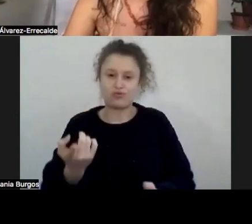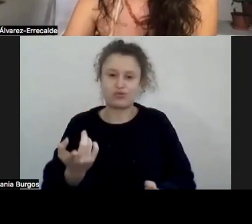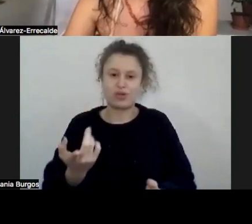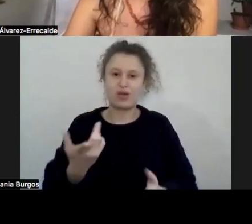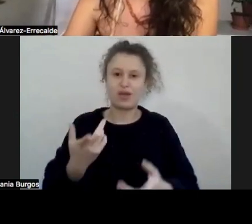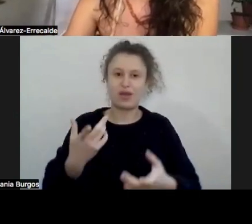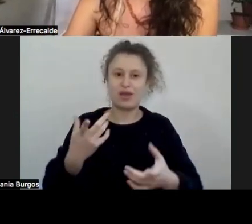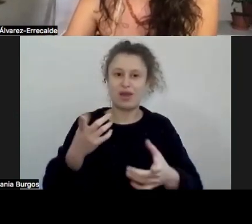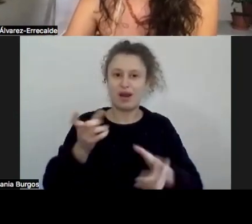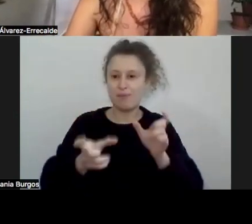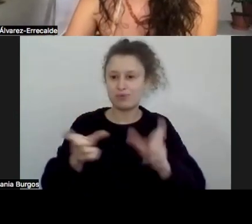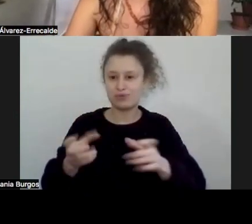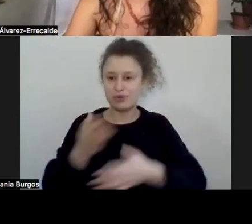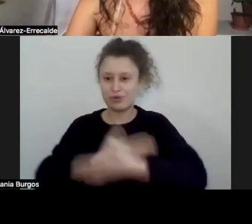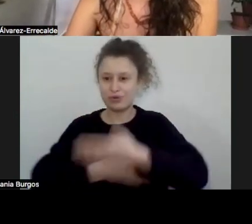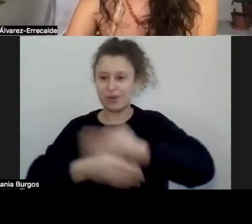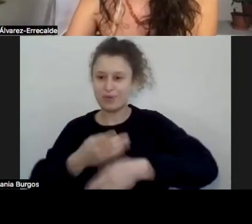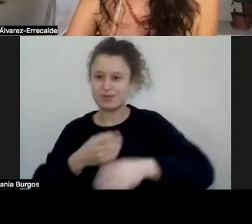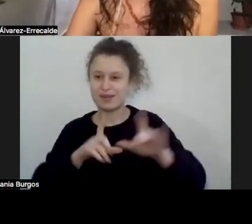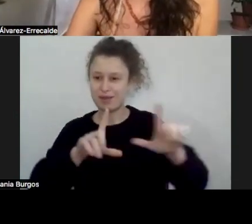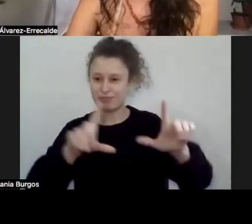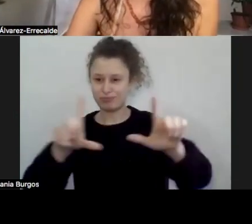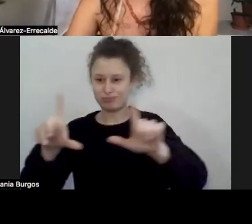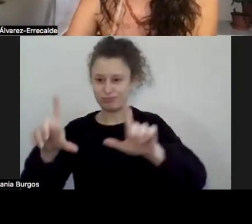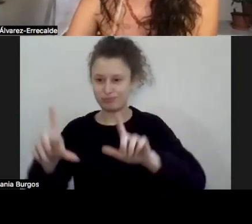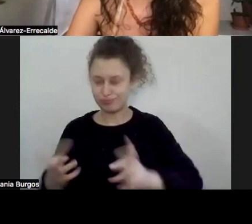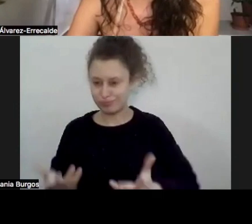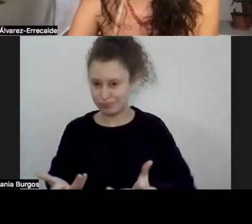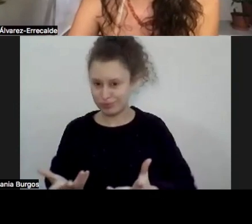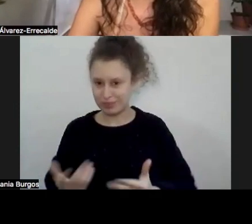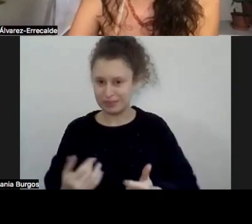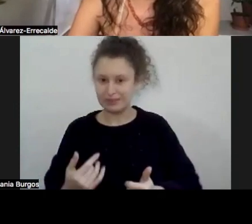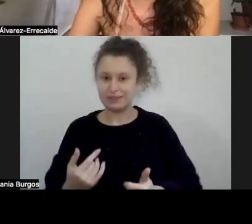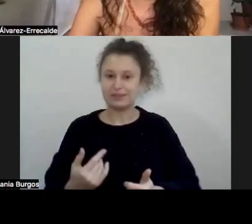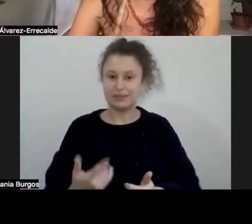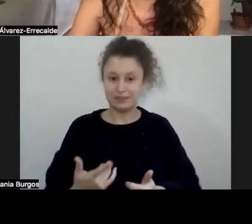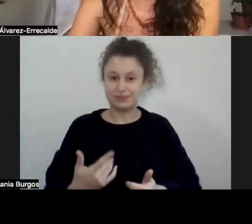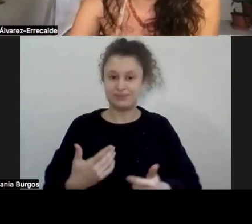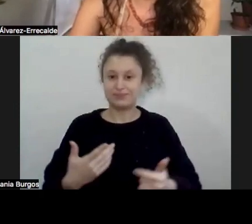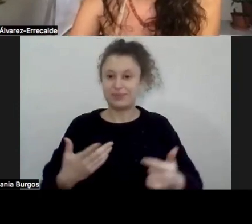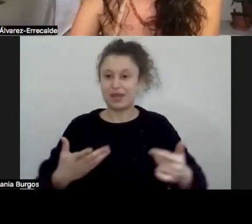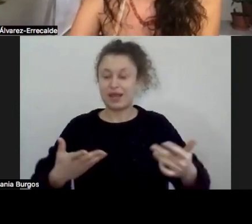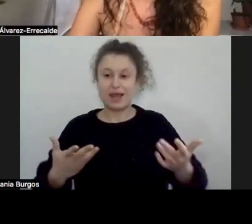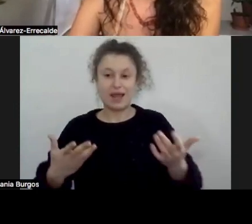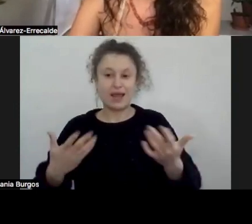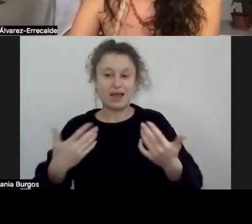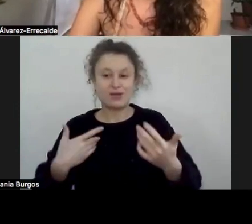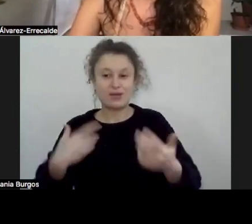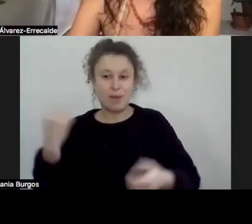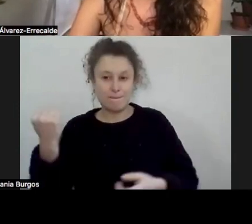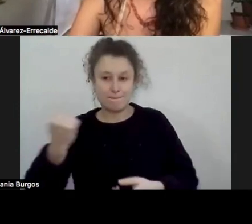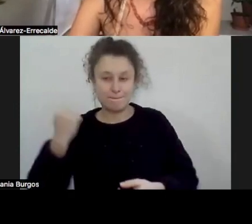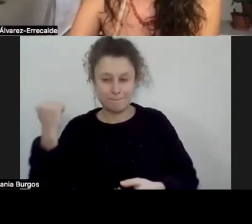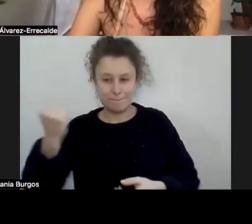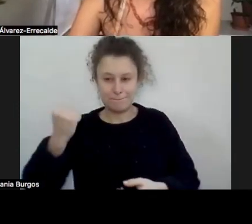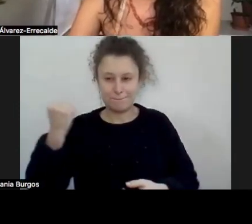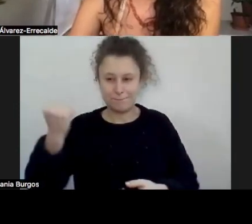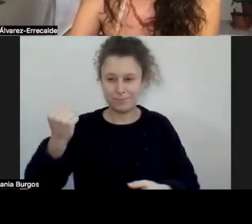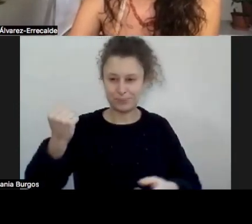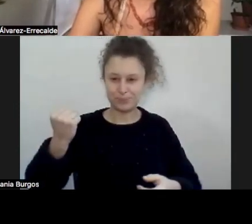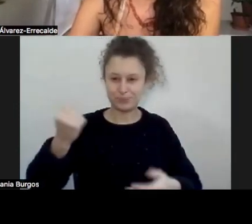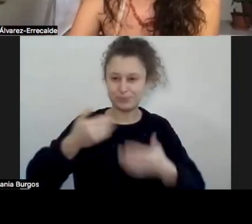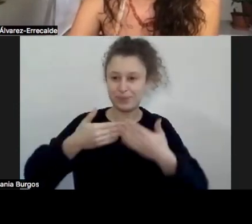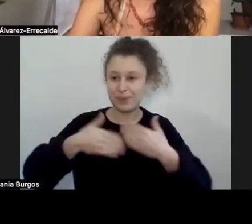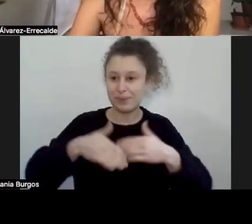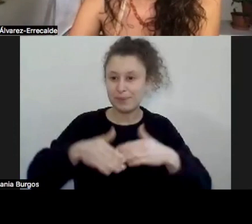También otra de las cosas que me parece importante a la hora de llevar este proyecto a una sala expositiva era la posibilidad de que las